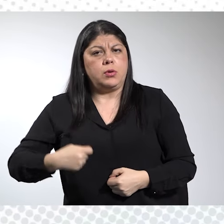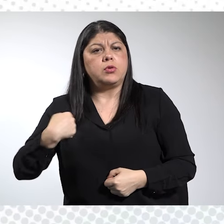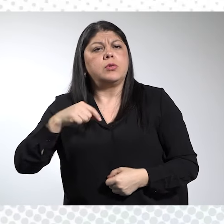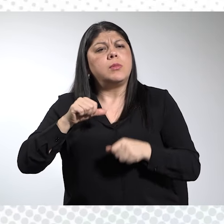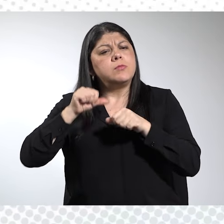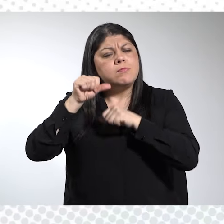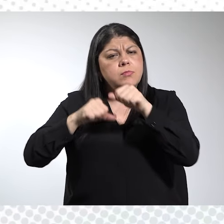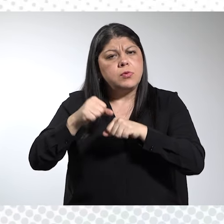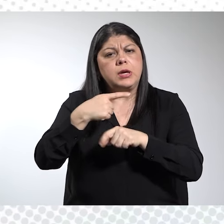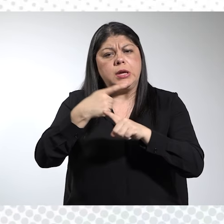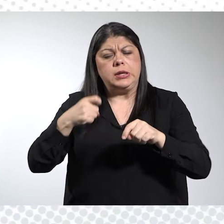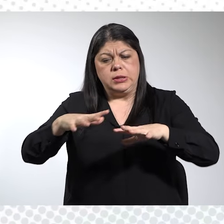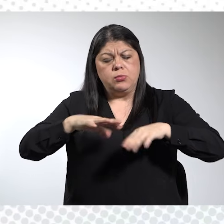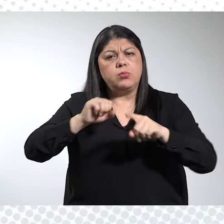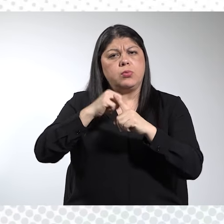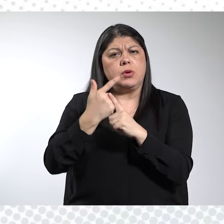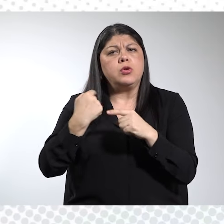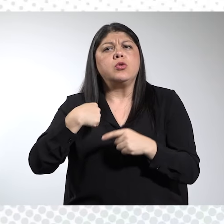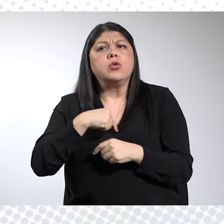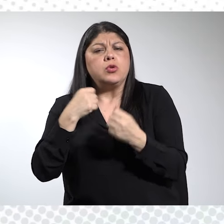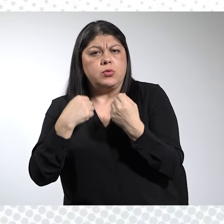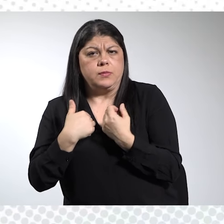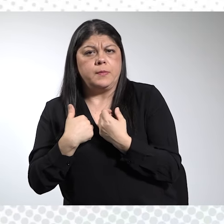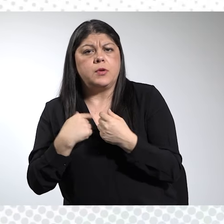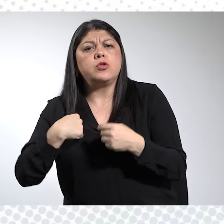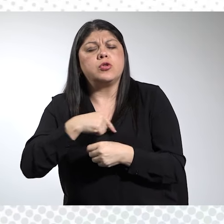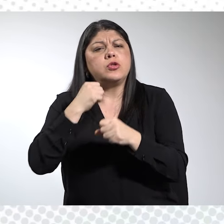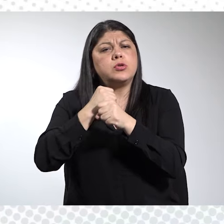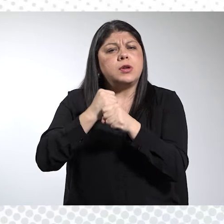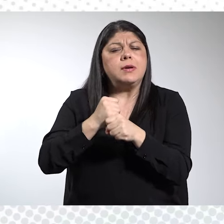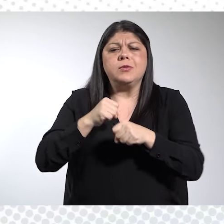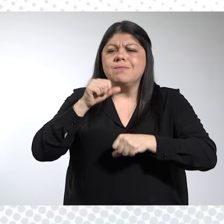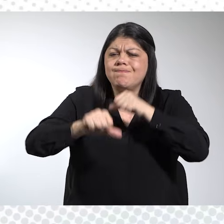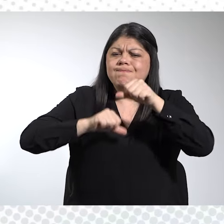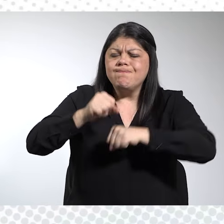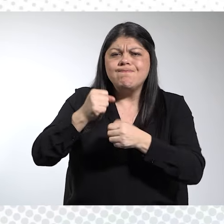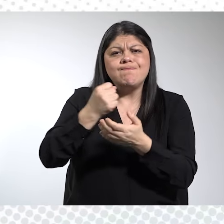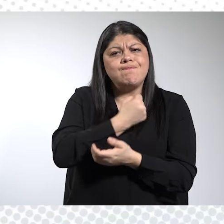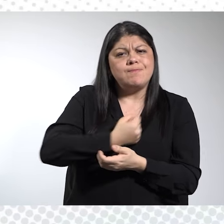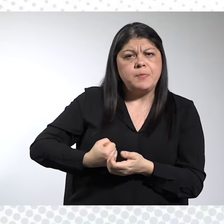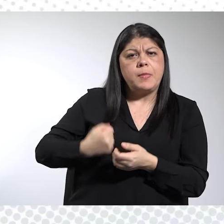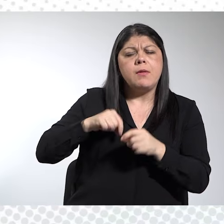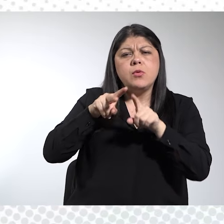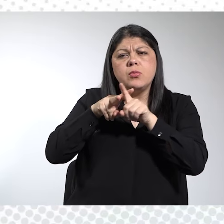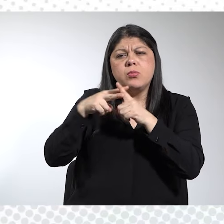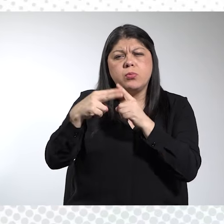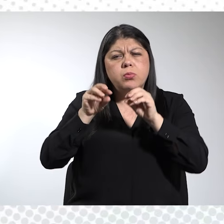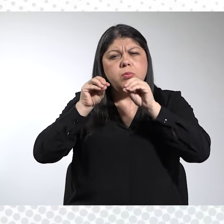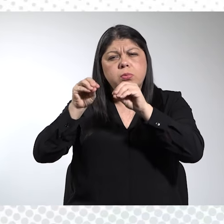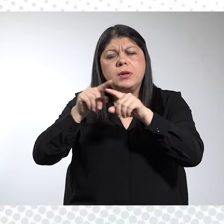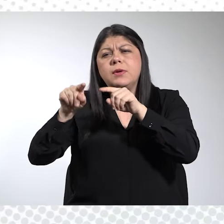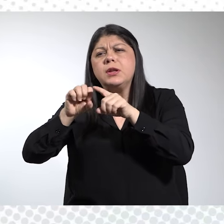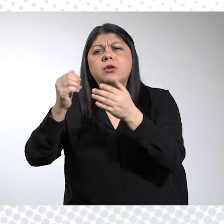presidente vamos a fortalecerlas desde el sector social con lo que tenemos porque también trabajamos con las uñas y hay que prospectar diferentes